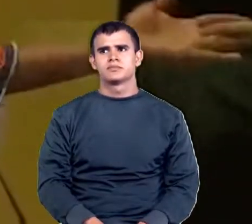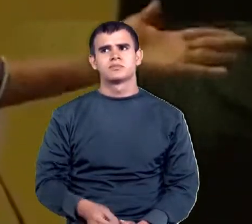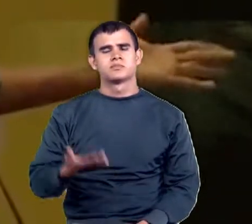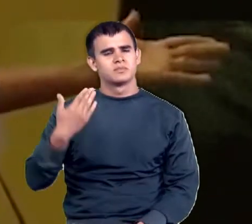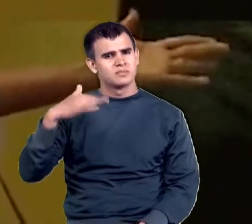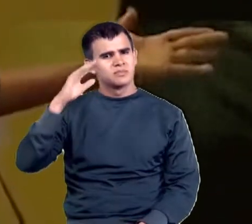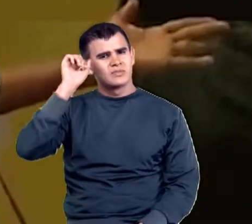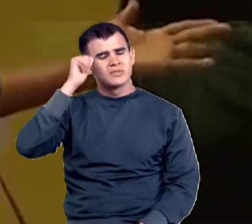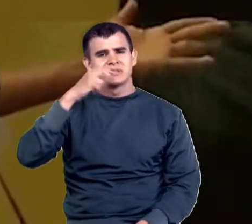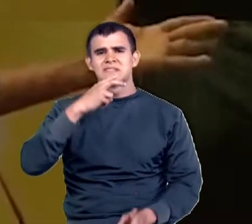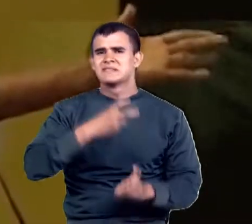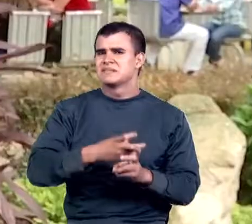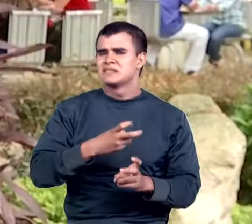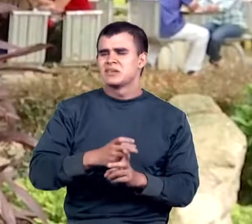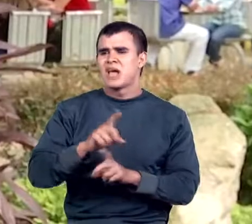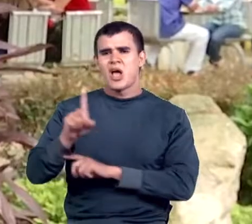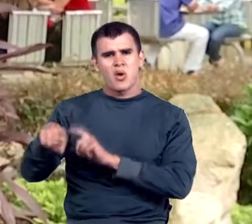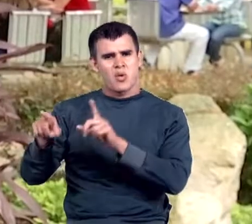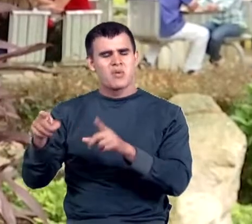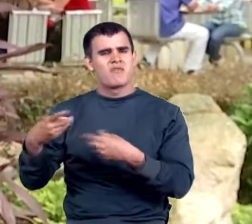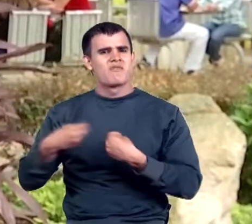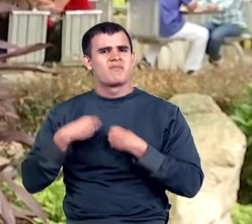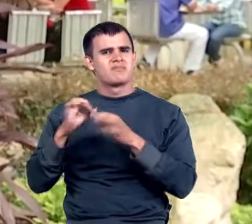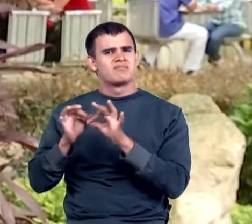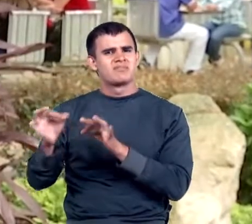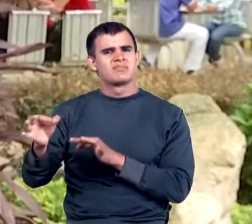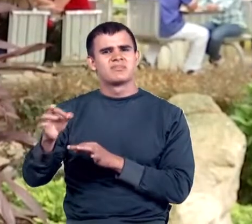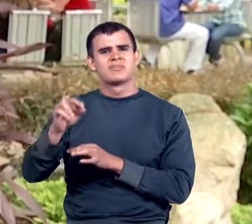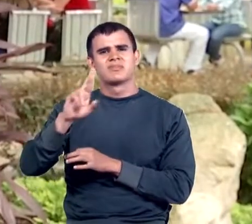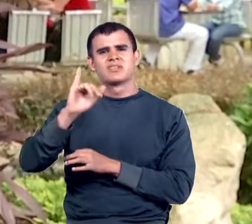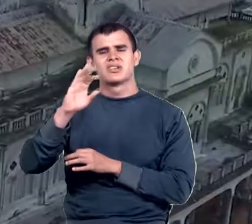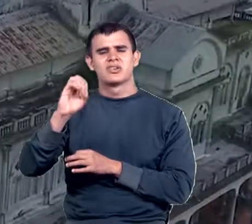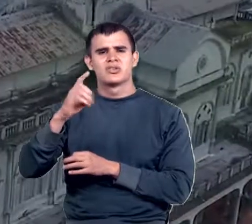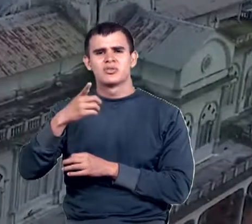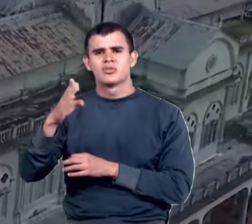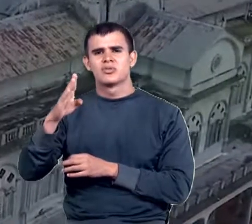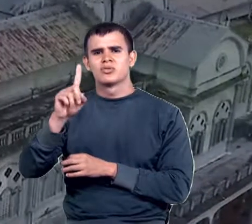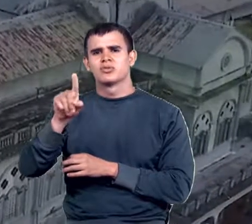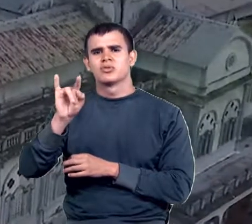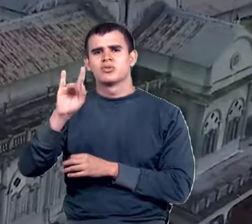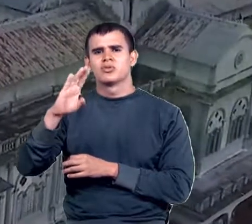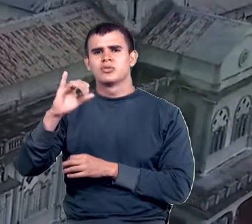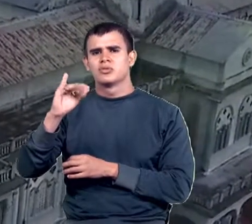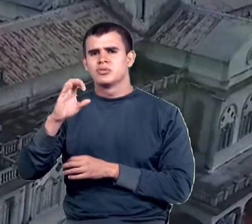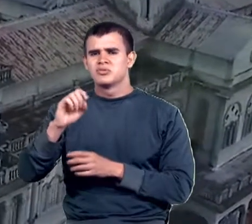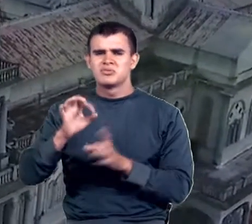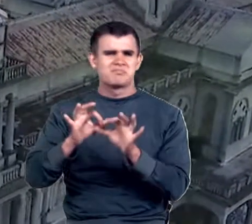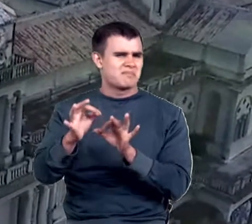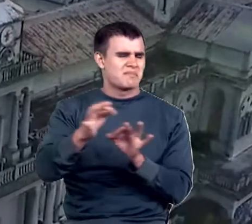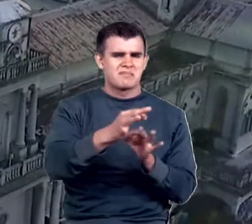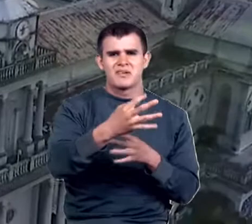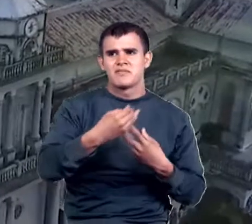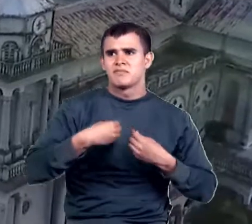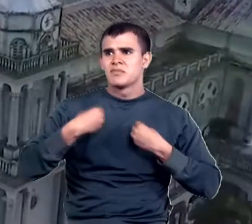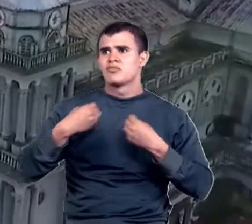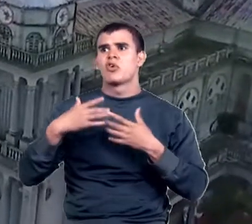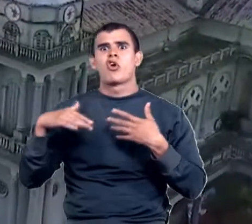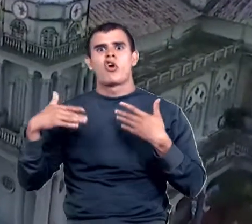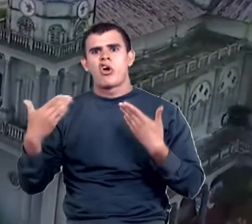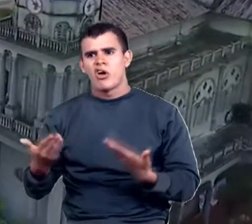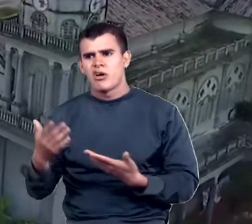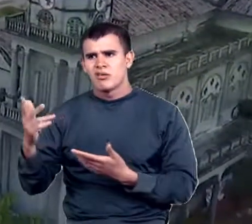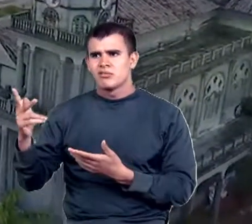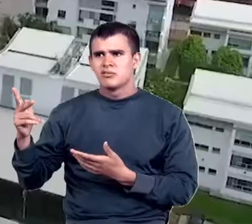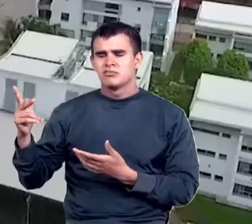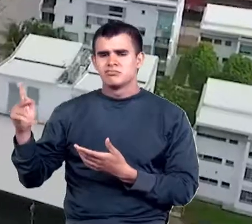Fue muy, muy duro porque algunos integrantes vivían en Río Sucio, otros en Tagachi, otros en Beté, entonces teníamos que desplazarnos y la única manera